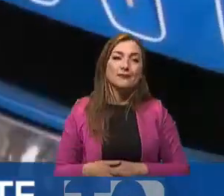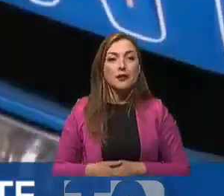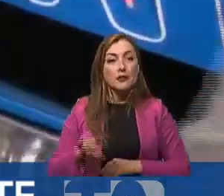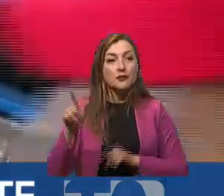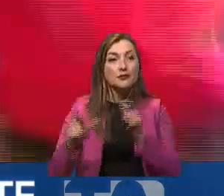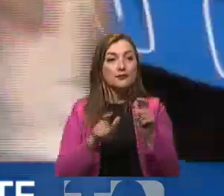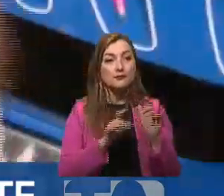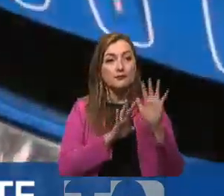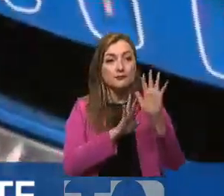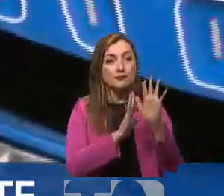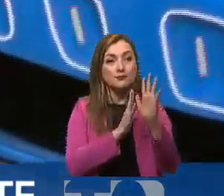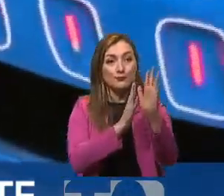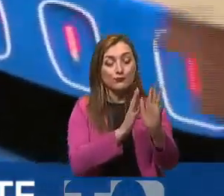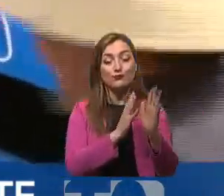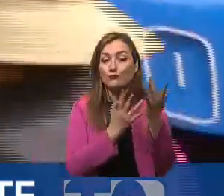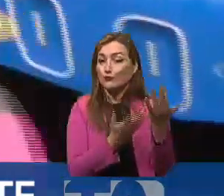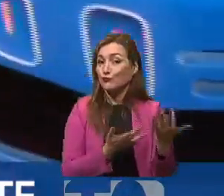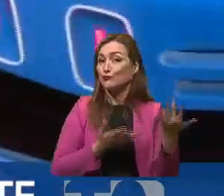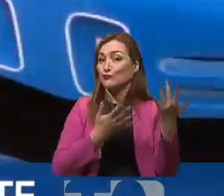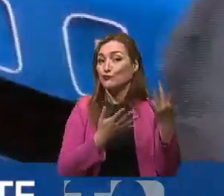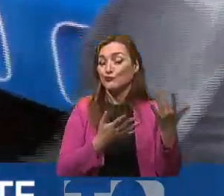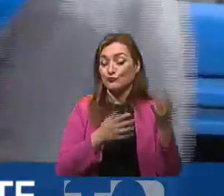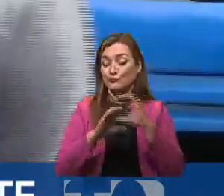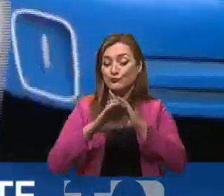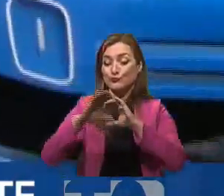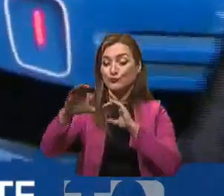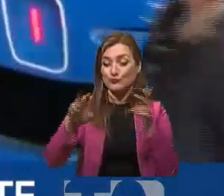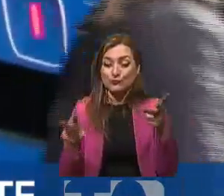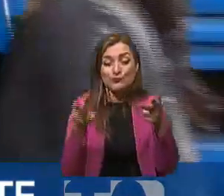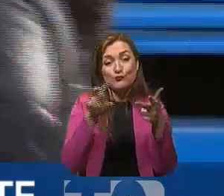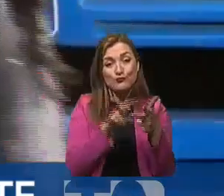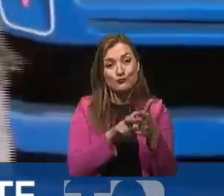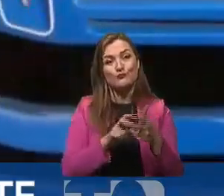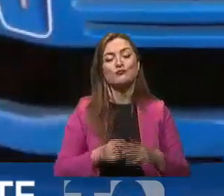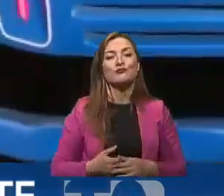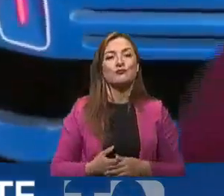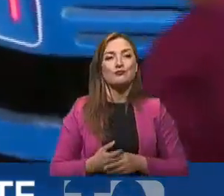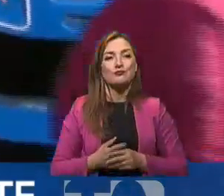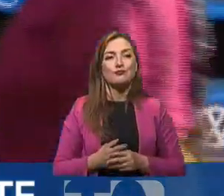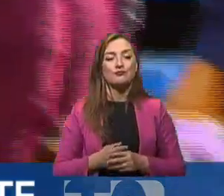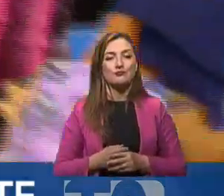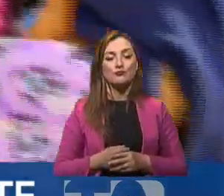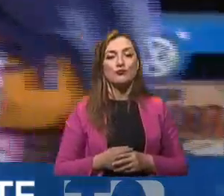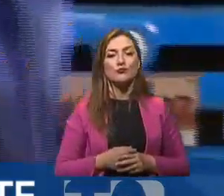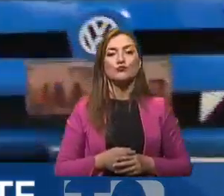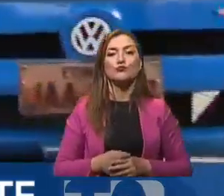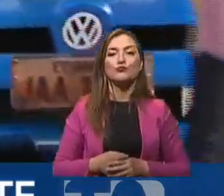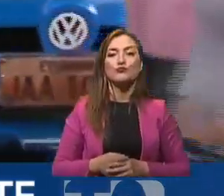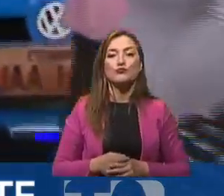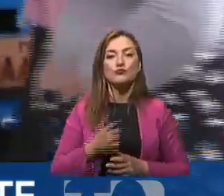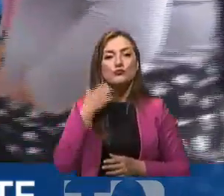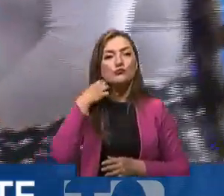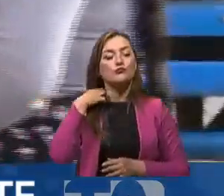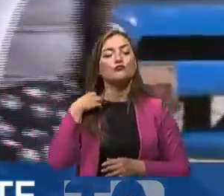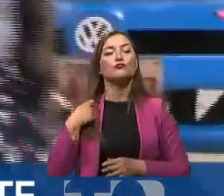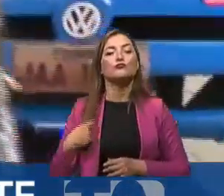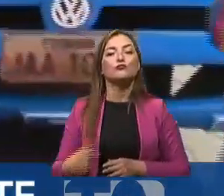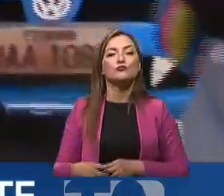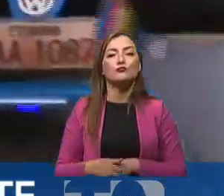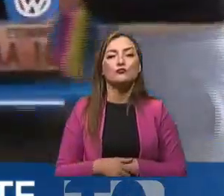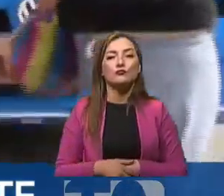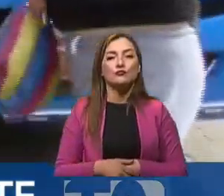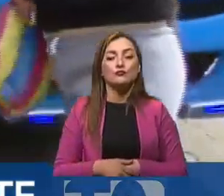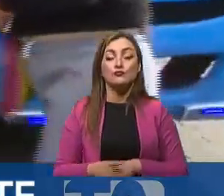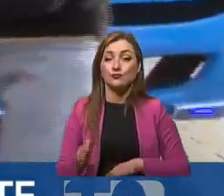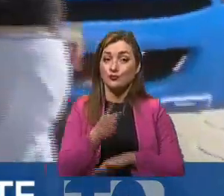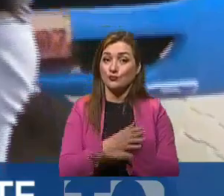de personas además que esperan para que esta ruta preste este servicio de transporte en estos sectores en los que realmente